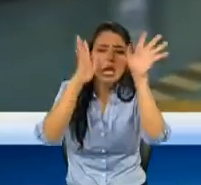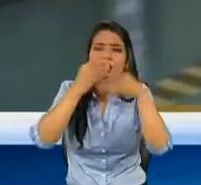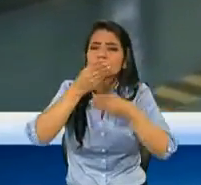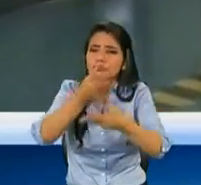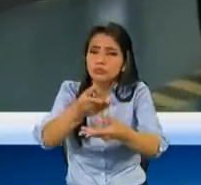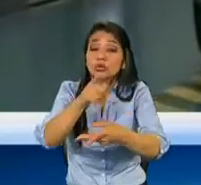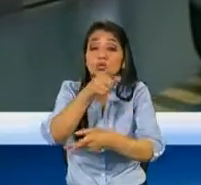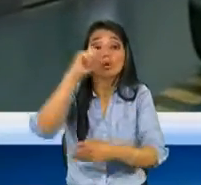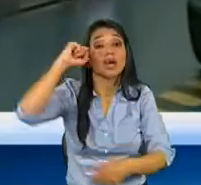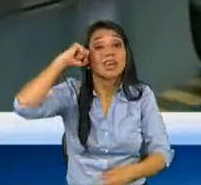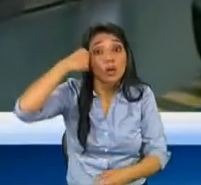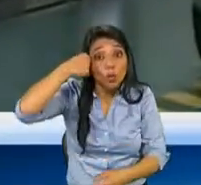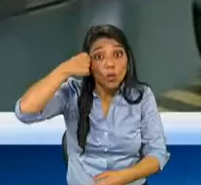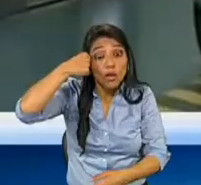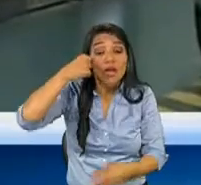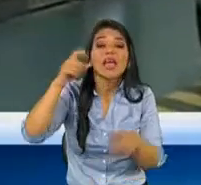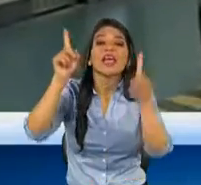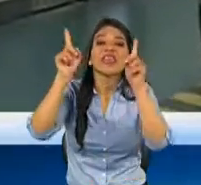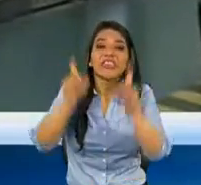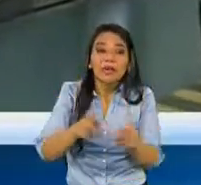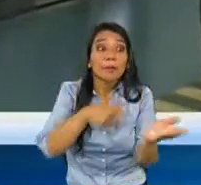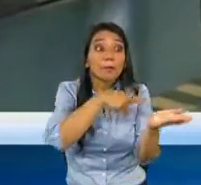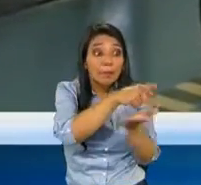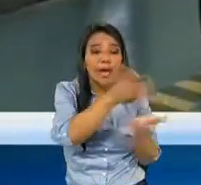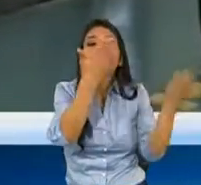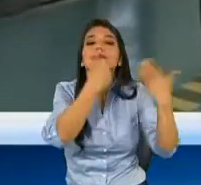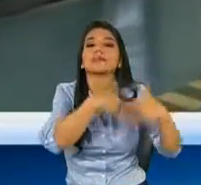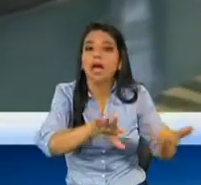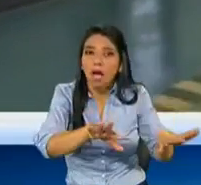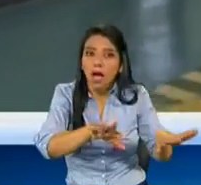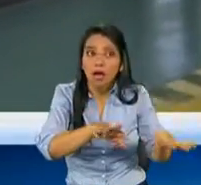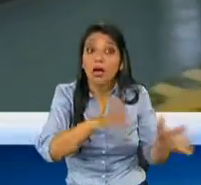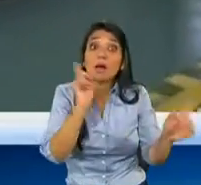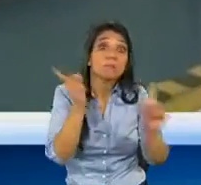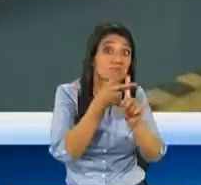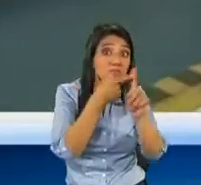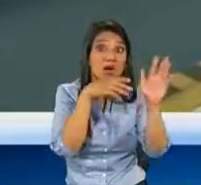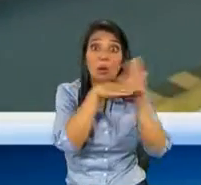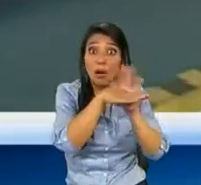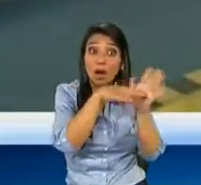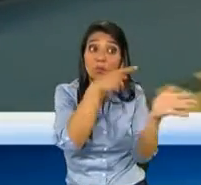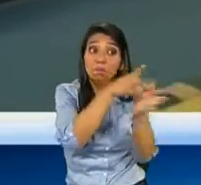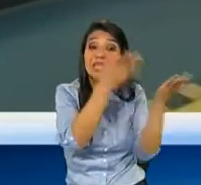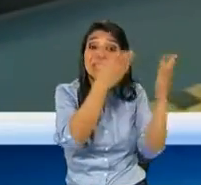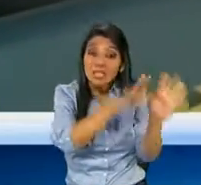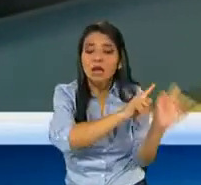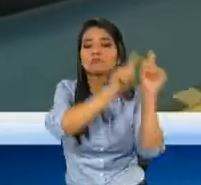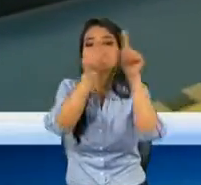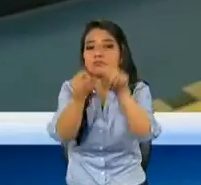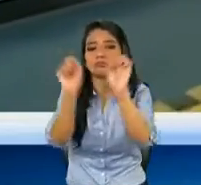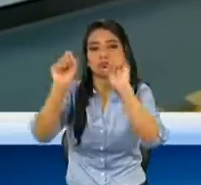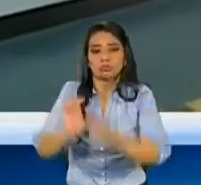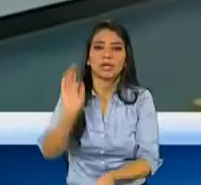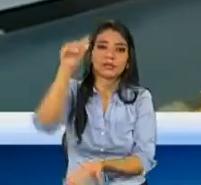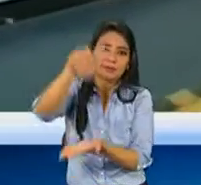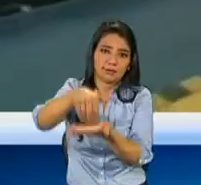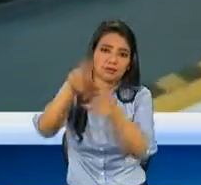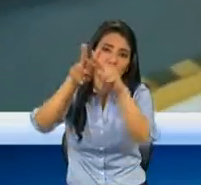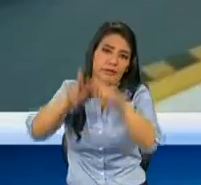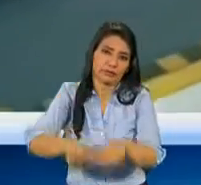y recuerden los ciudadanos que deben llevar cancelados los valores para que se acerquen a cualquier entidad financiera que lo realice